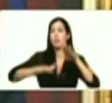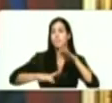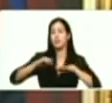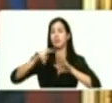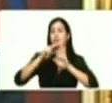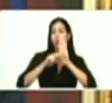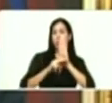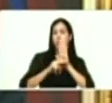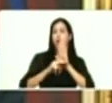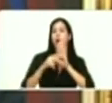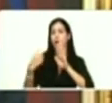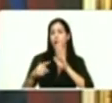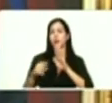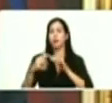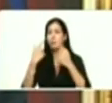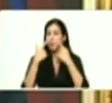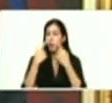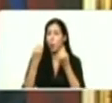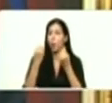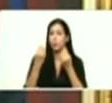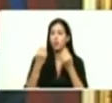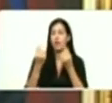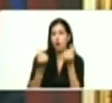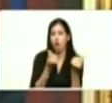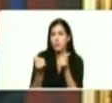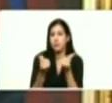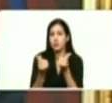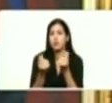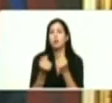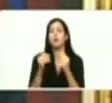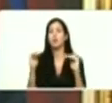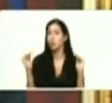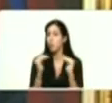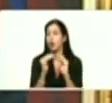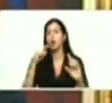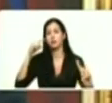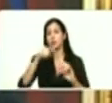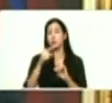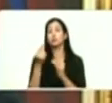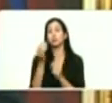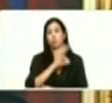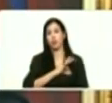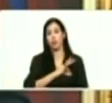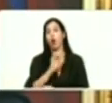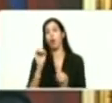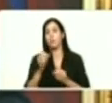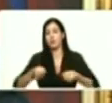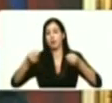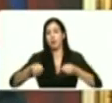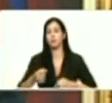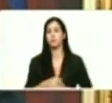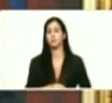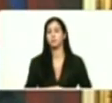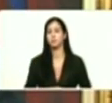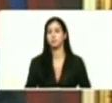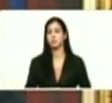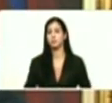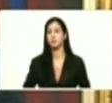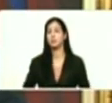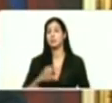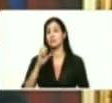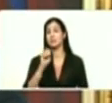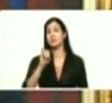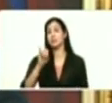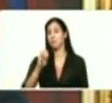economía de los objetivos sociales y del mercado son componentes Luis